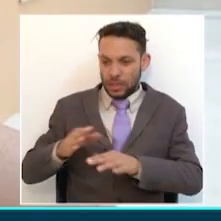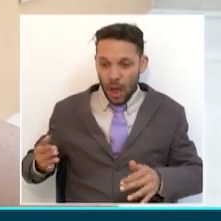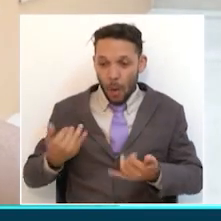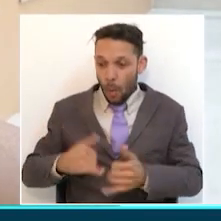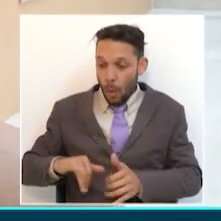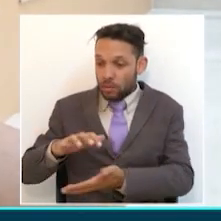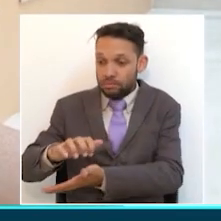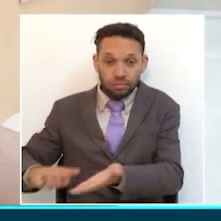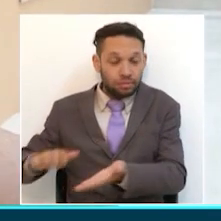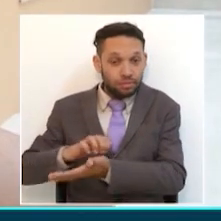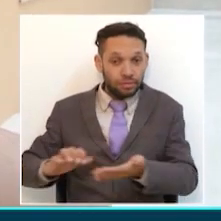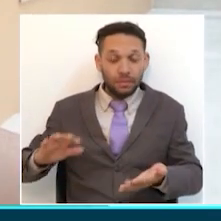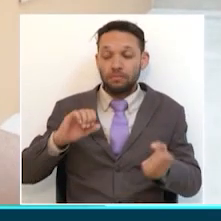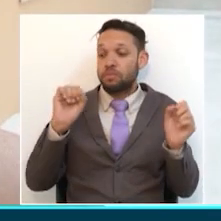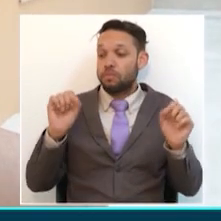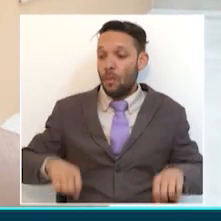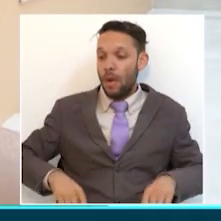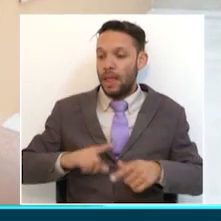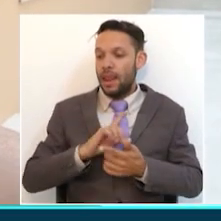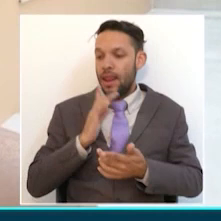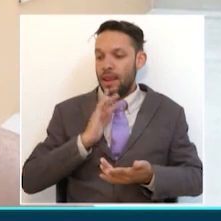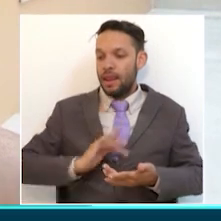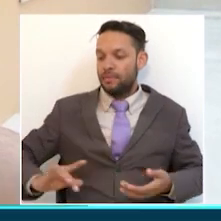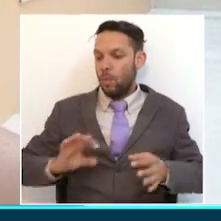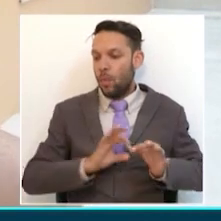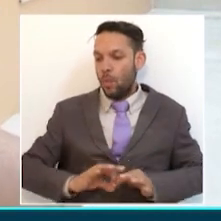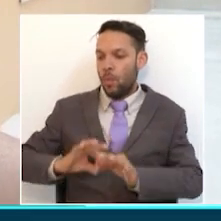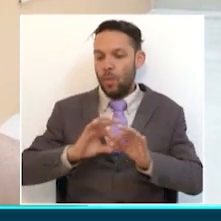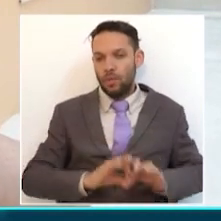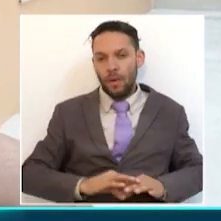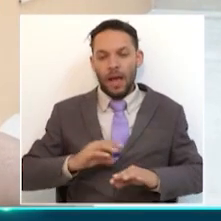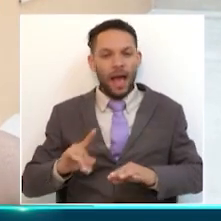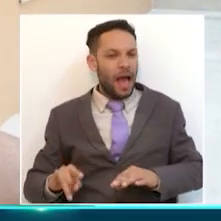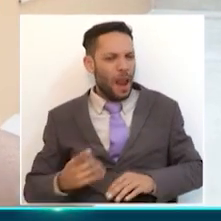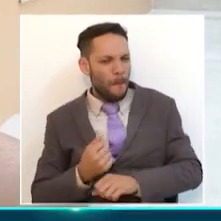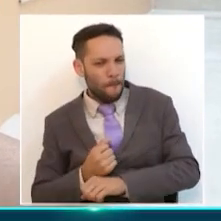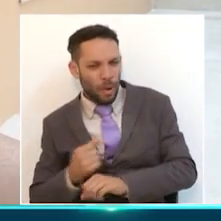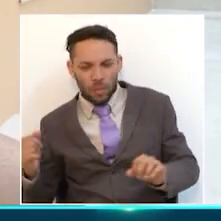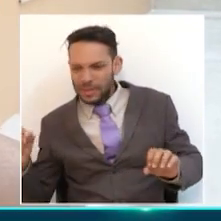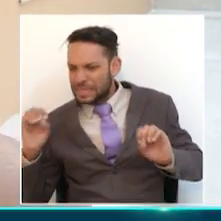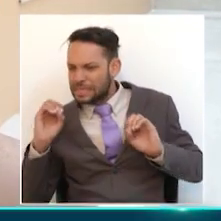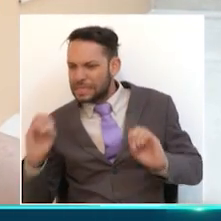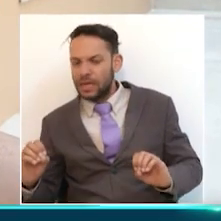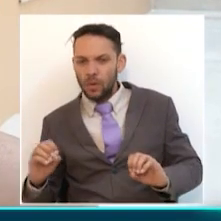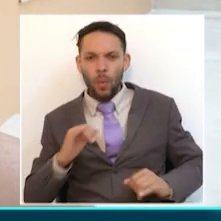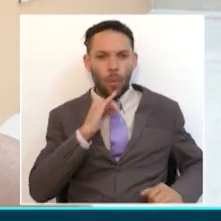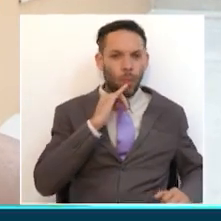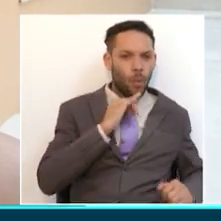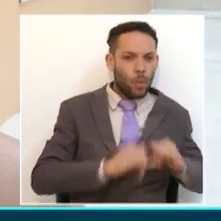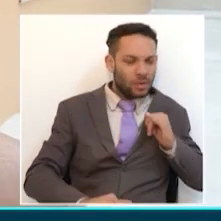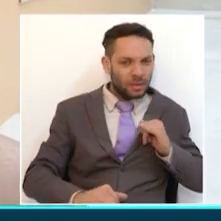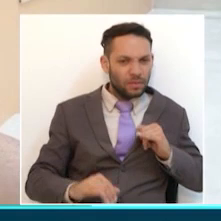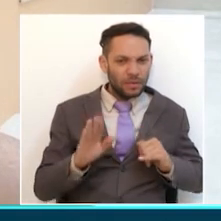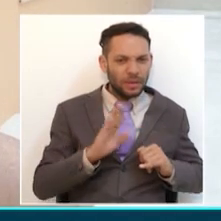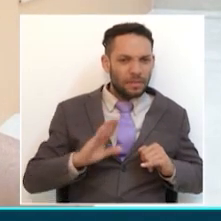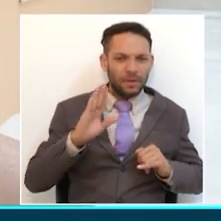sea lesionada, mutilada o termine su vida por causa de una mina. El último hecho de minas en Caldas